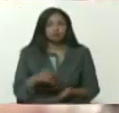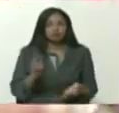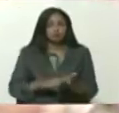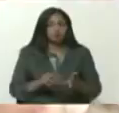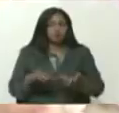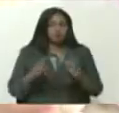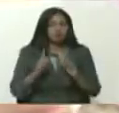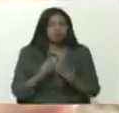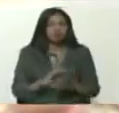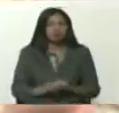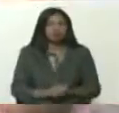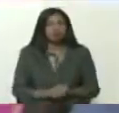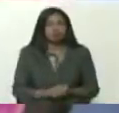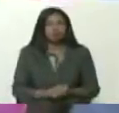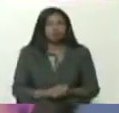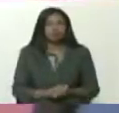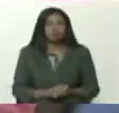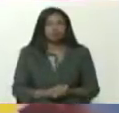¡Cúmplase!